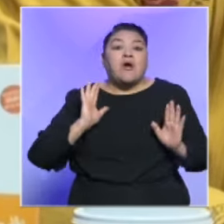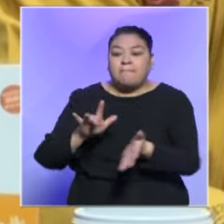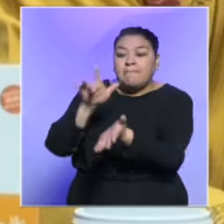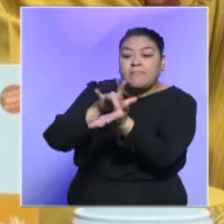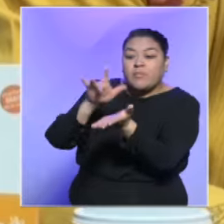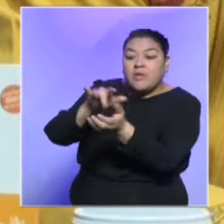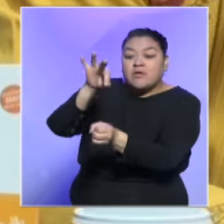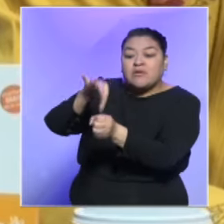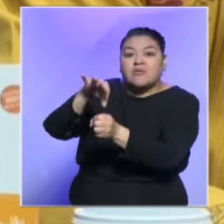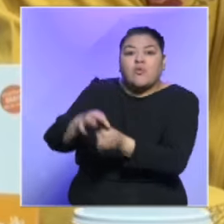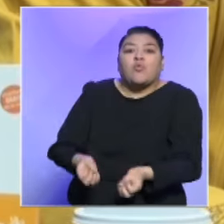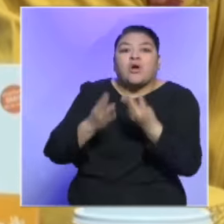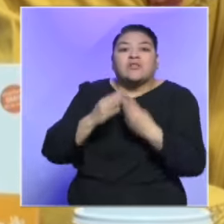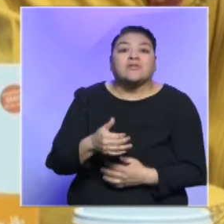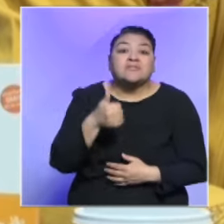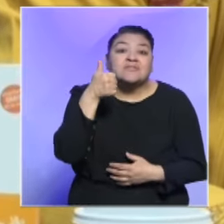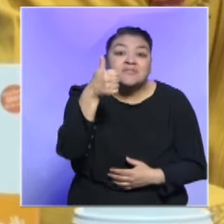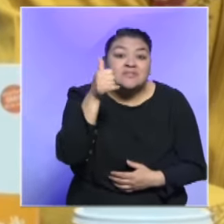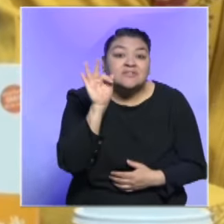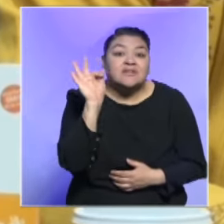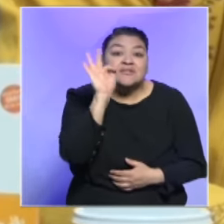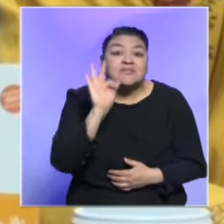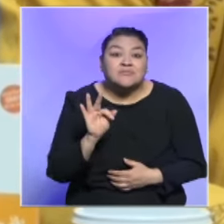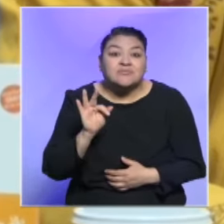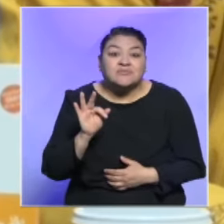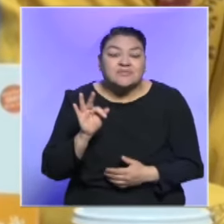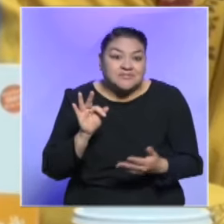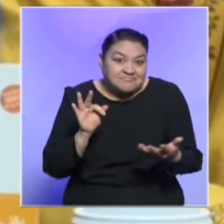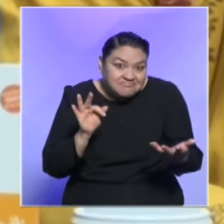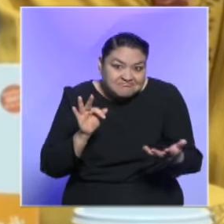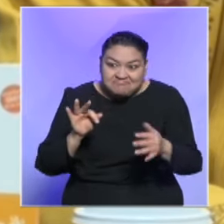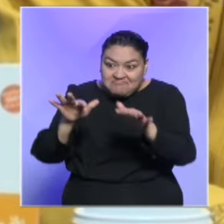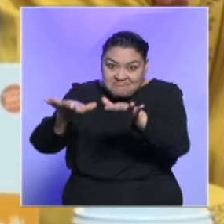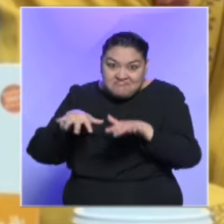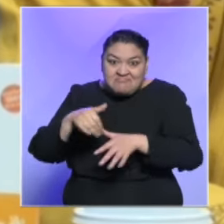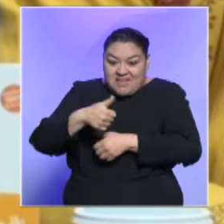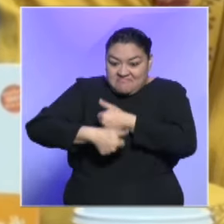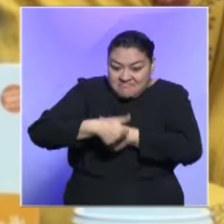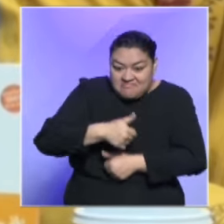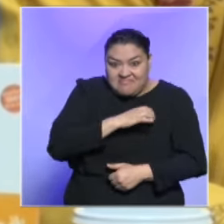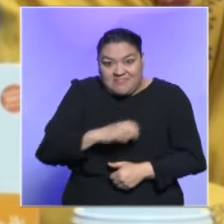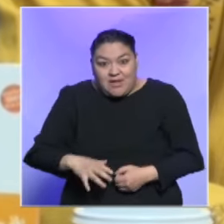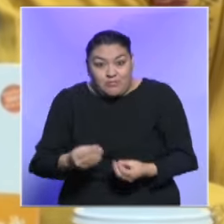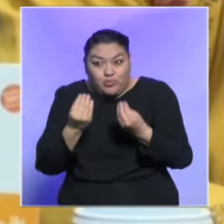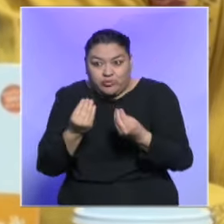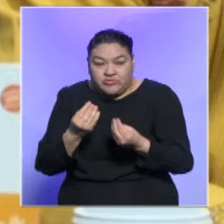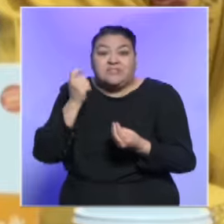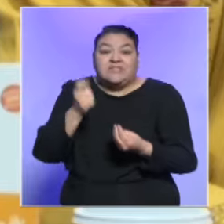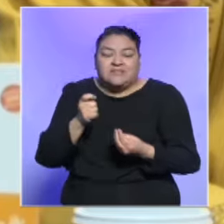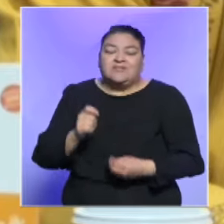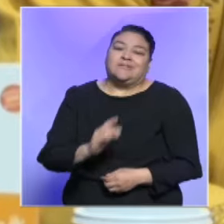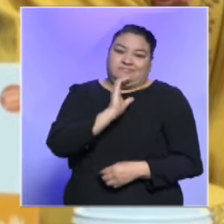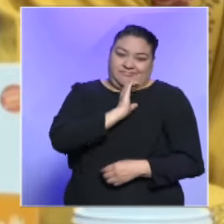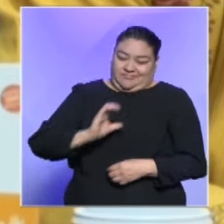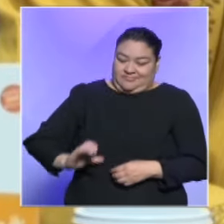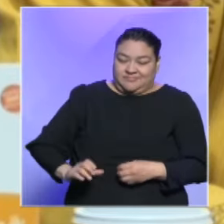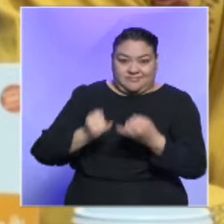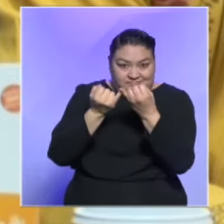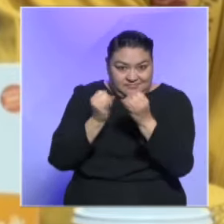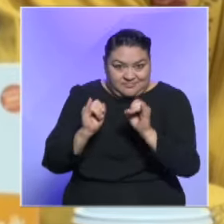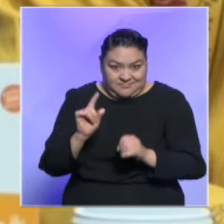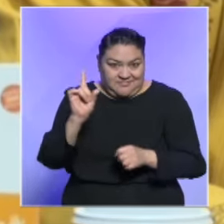de la votación en una elección competida. Entonces, creo que la figura del candidato independiente